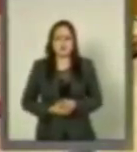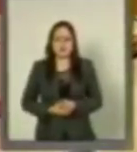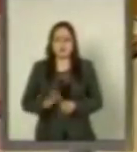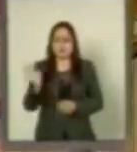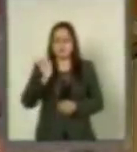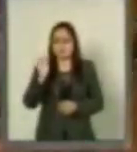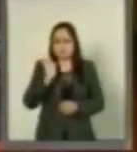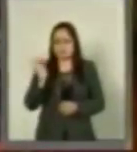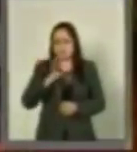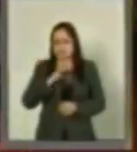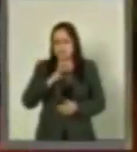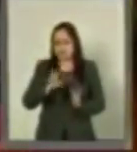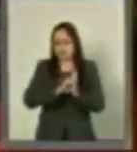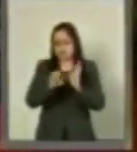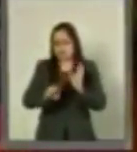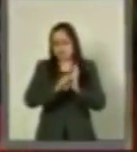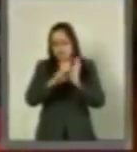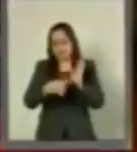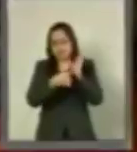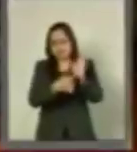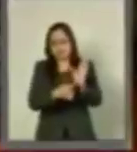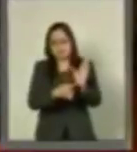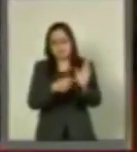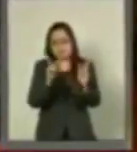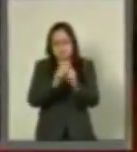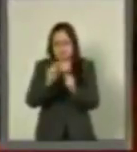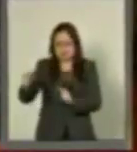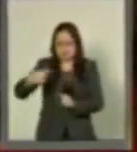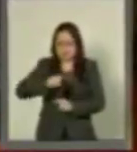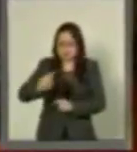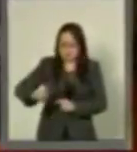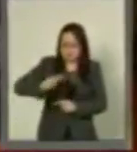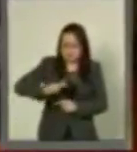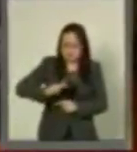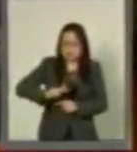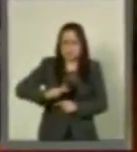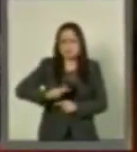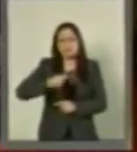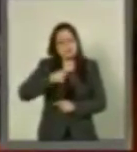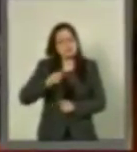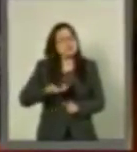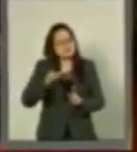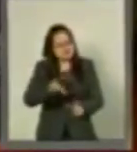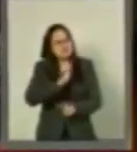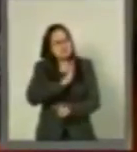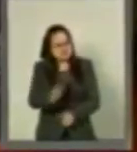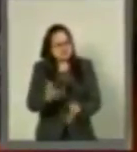Pondré algunos ejemplos en lo local, si así se me está pidiendo, pero